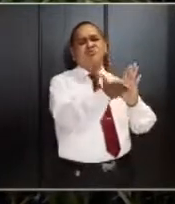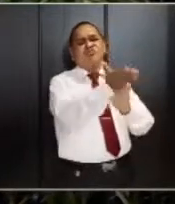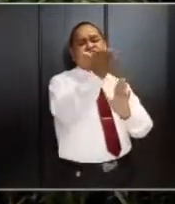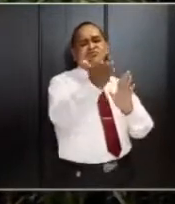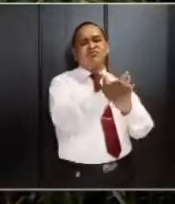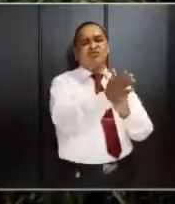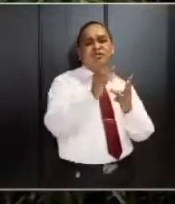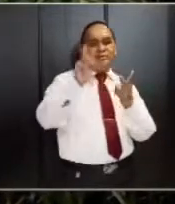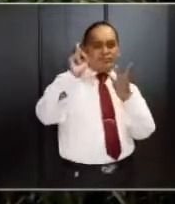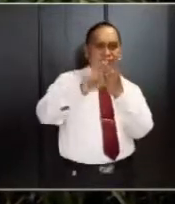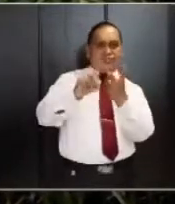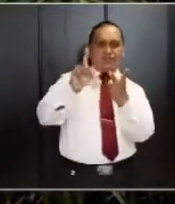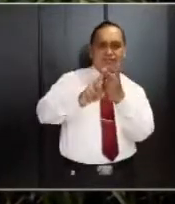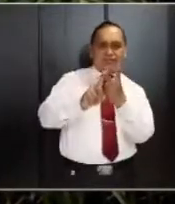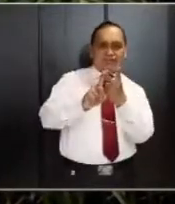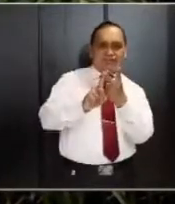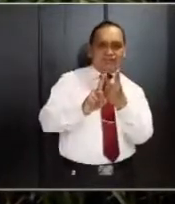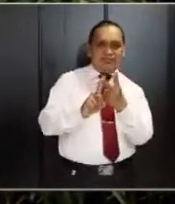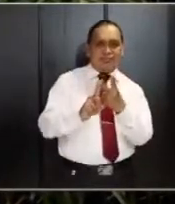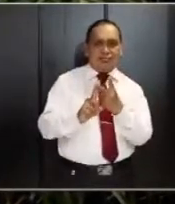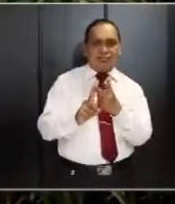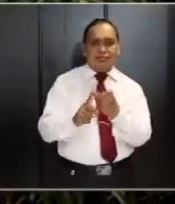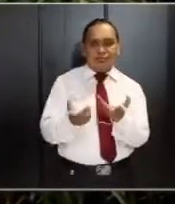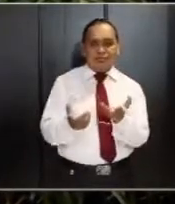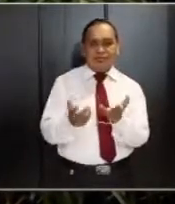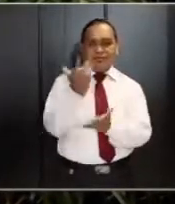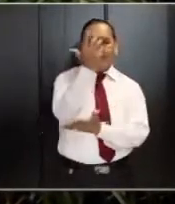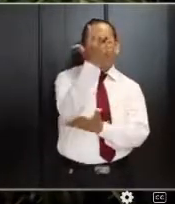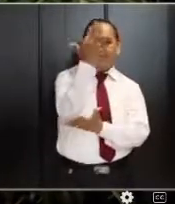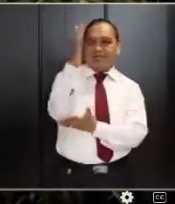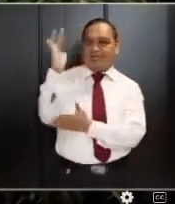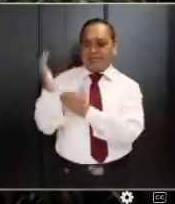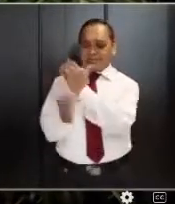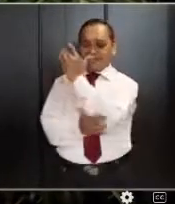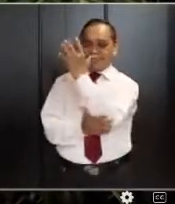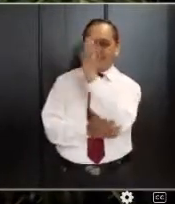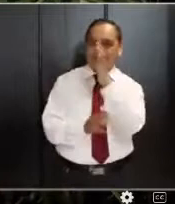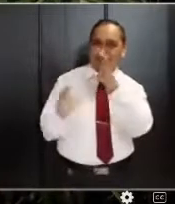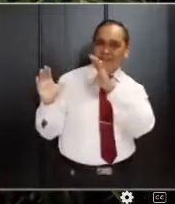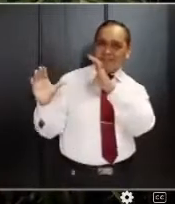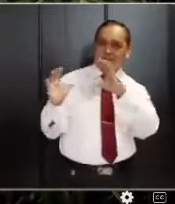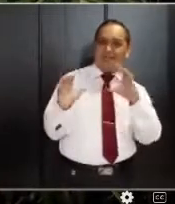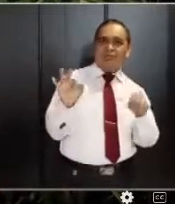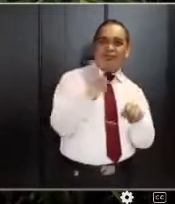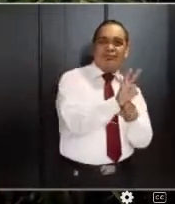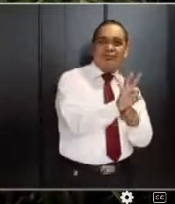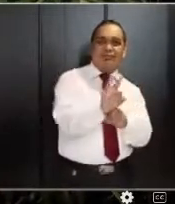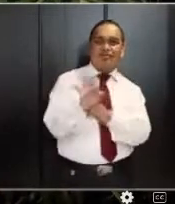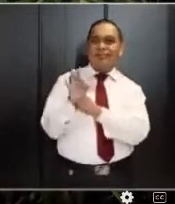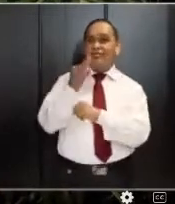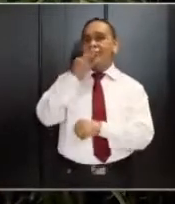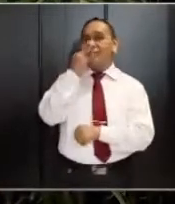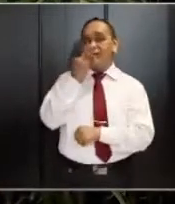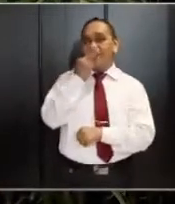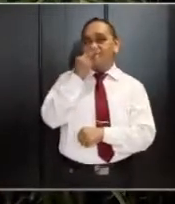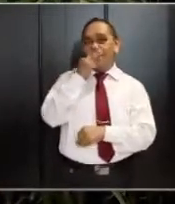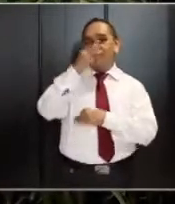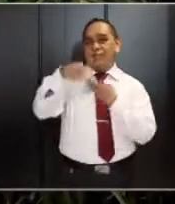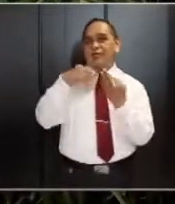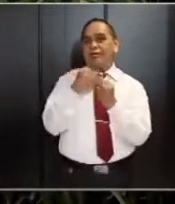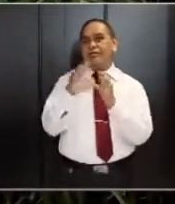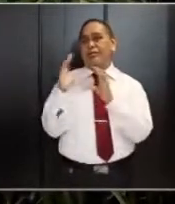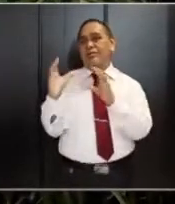Y la segunda condicionante es de preservación ambiental, que implica proteger la flora y la fauna endémica en la